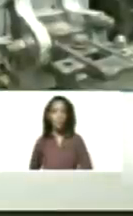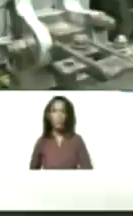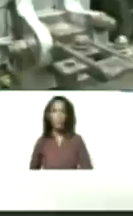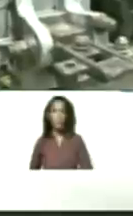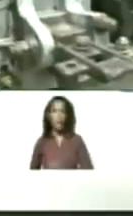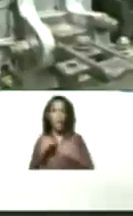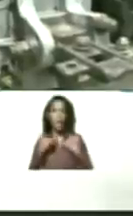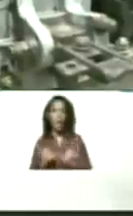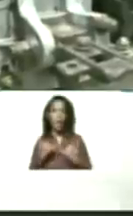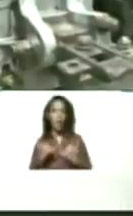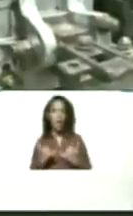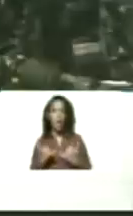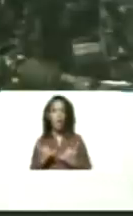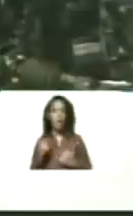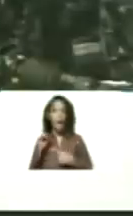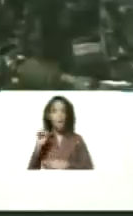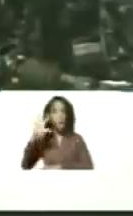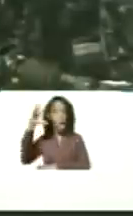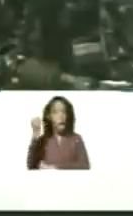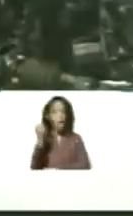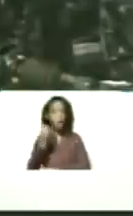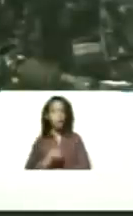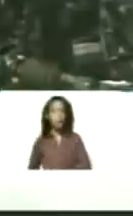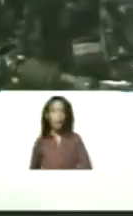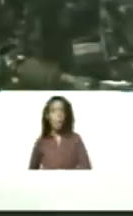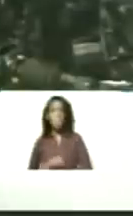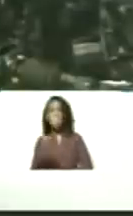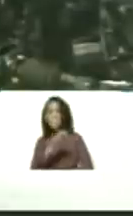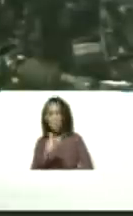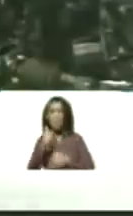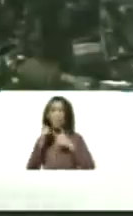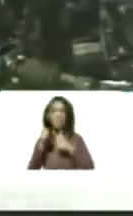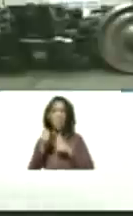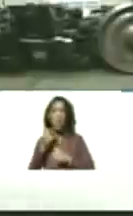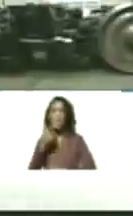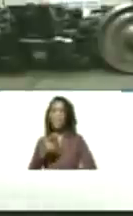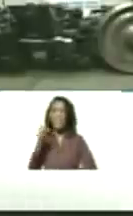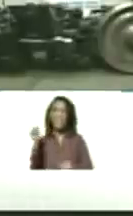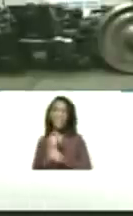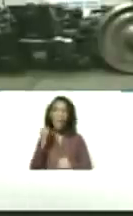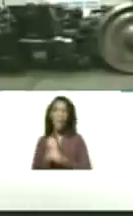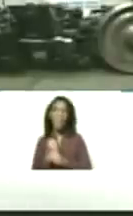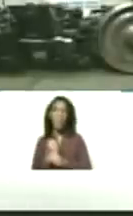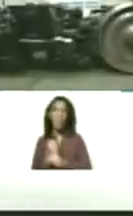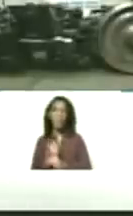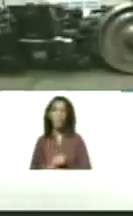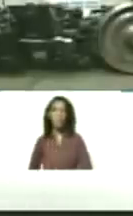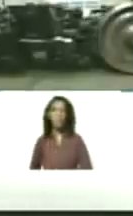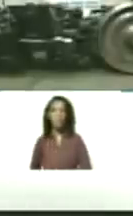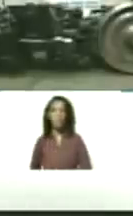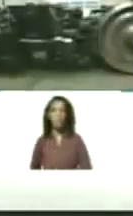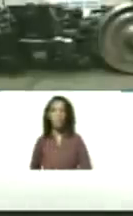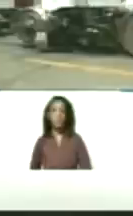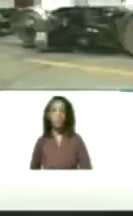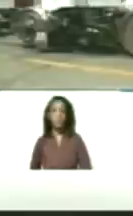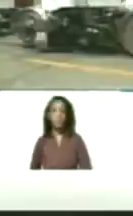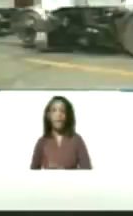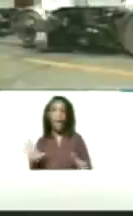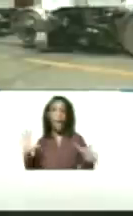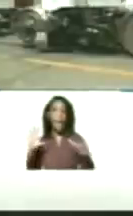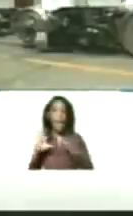Ahora, estos logros, me parece muy bien lo que dice el trabajador Salazar. La